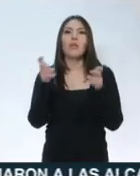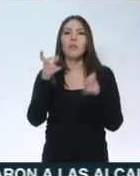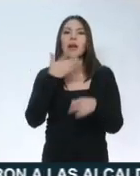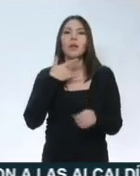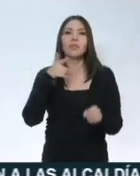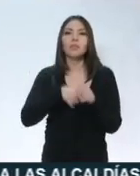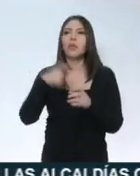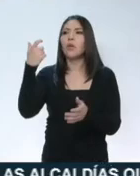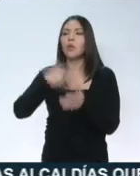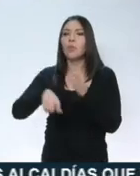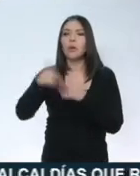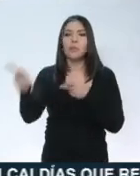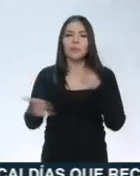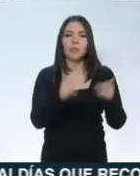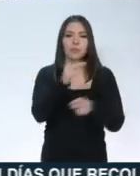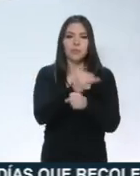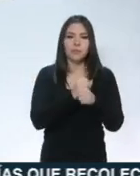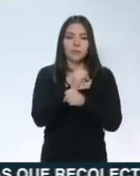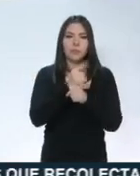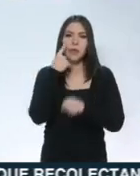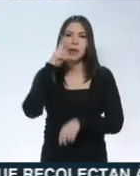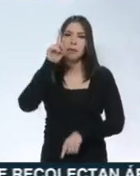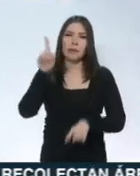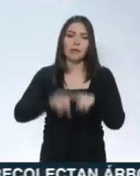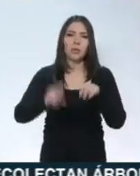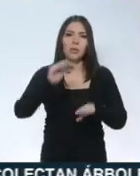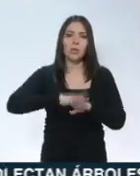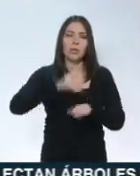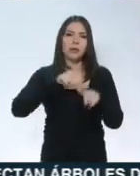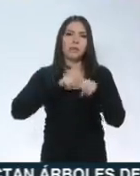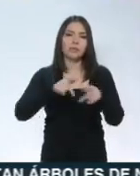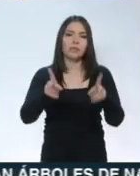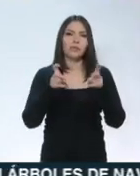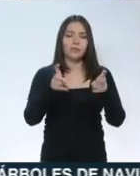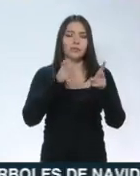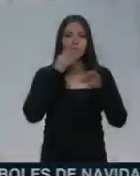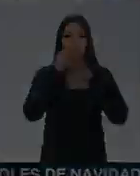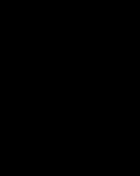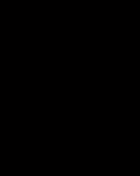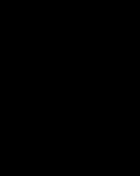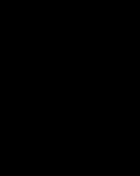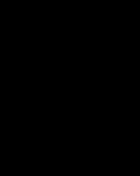casos. Con imágenes de Andrés Brito, Eric Pinto, 21 Noticias.